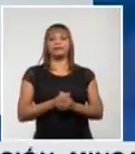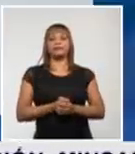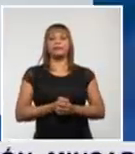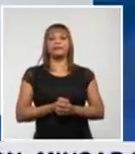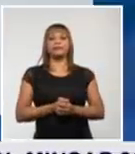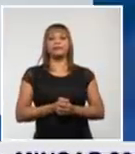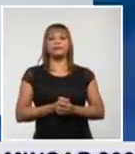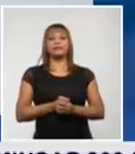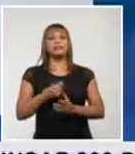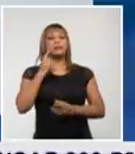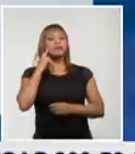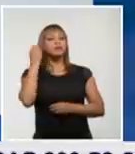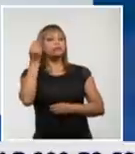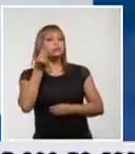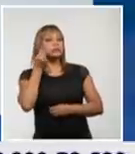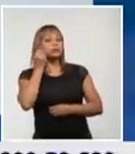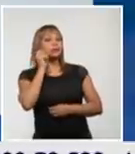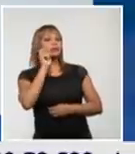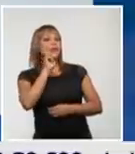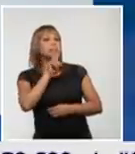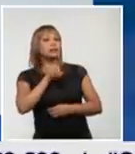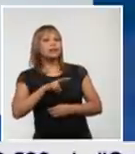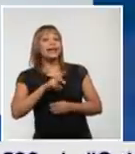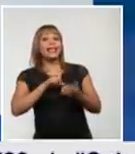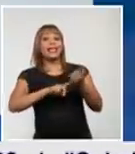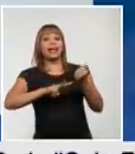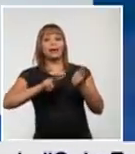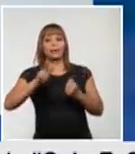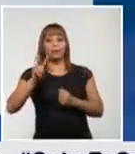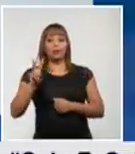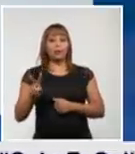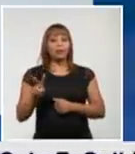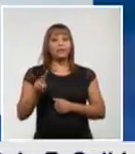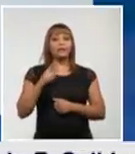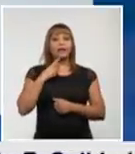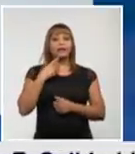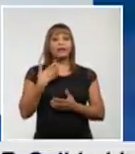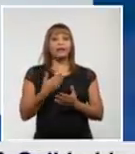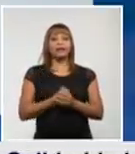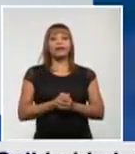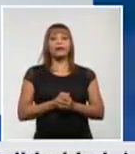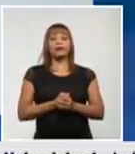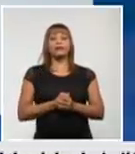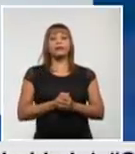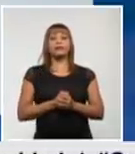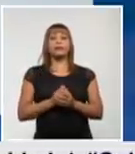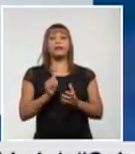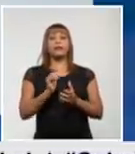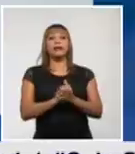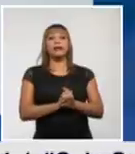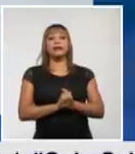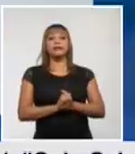vamos a analizar la provincia de